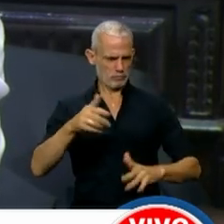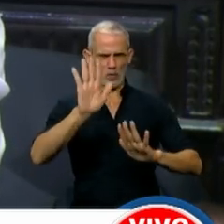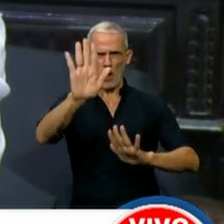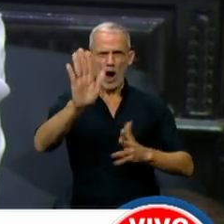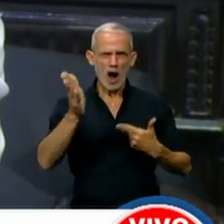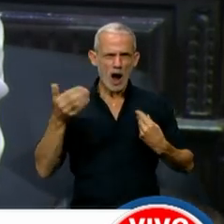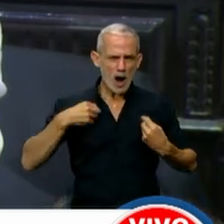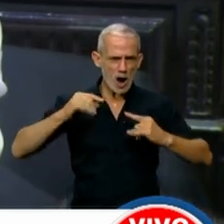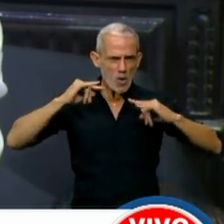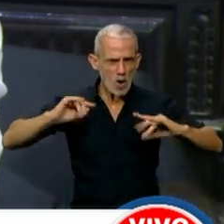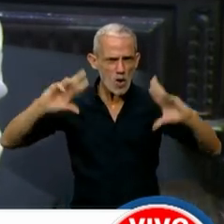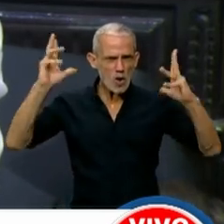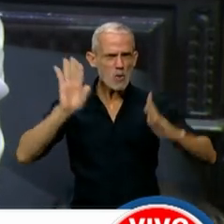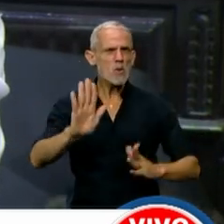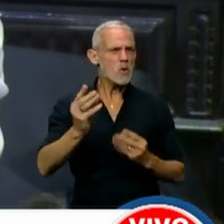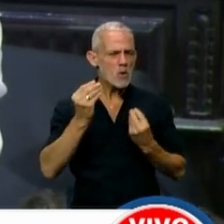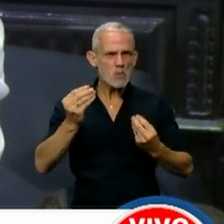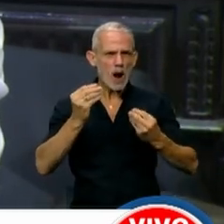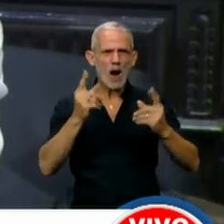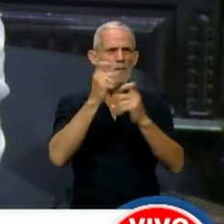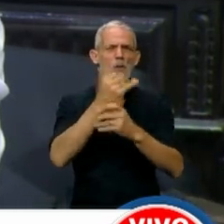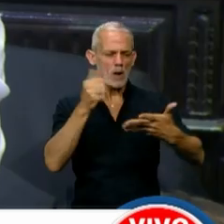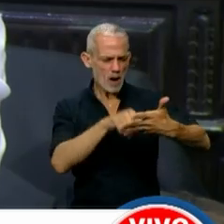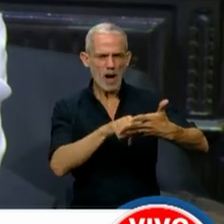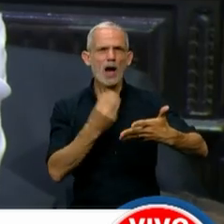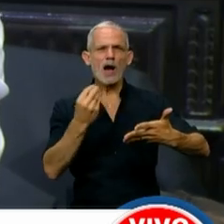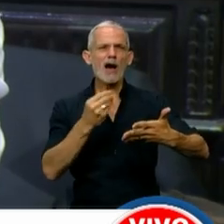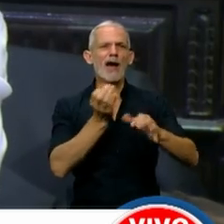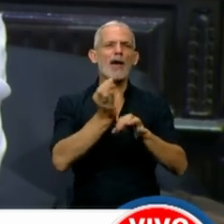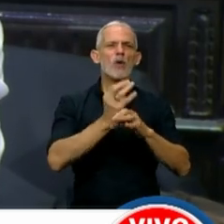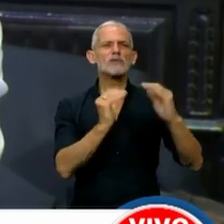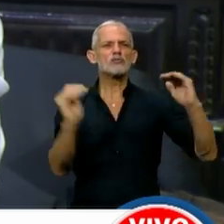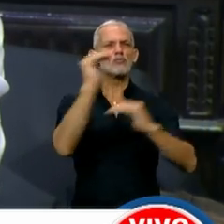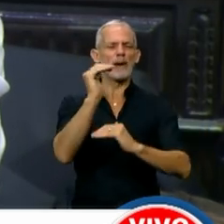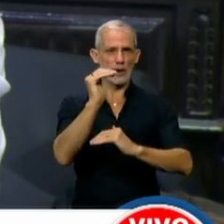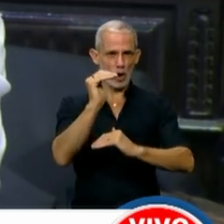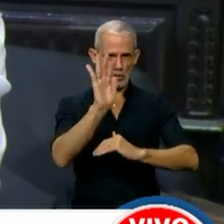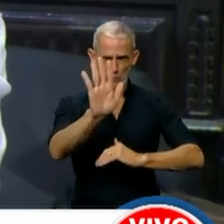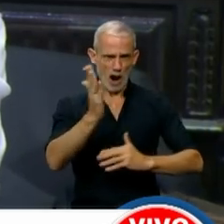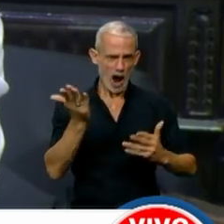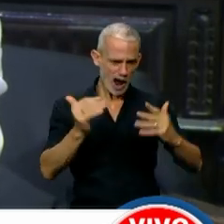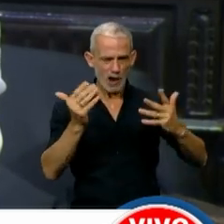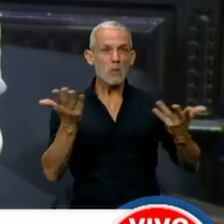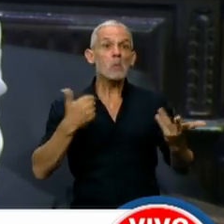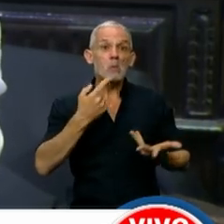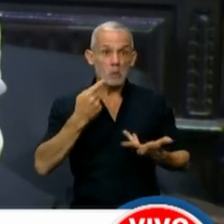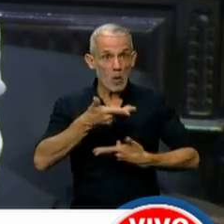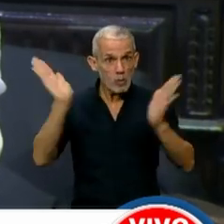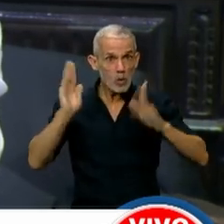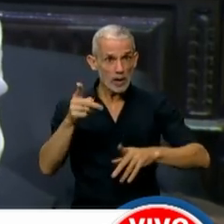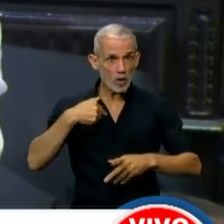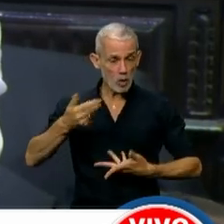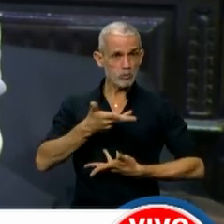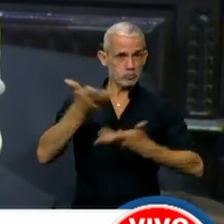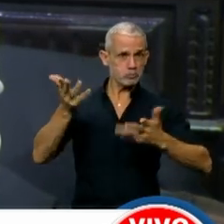en alto sobre el problema que había en la educación superior pero lo dijimos públicamente